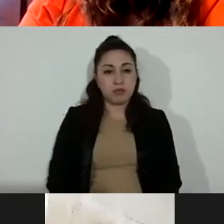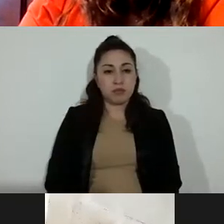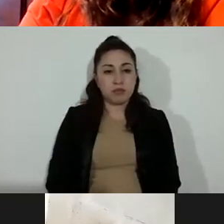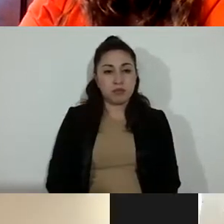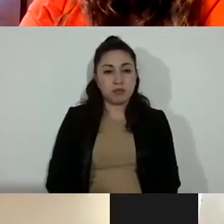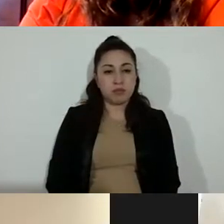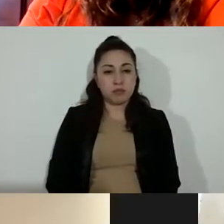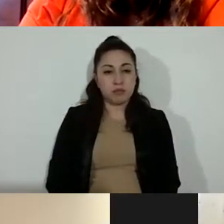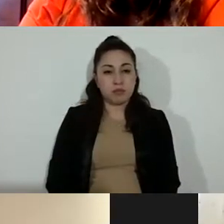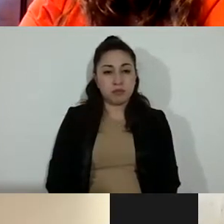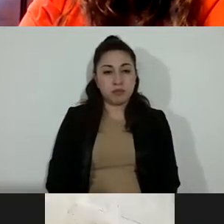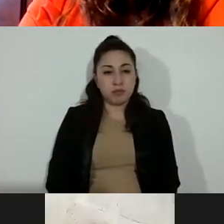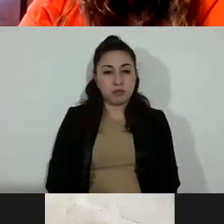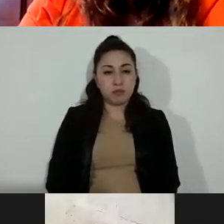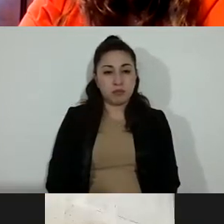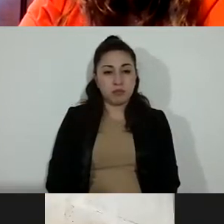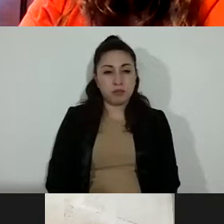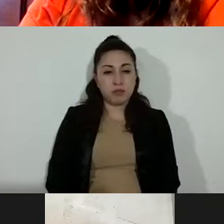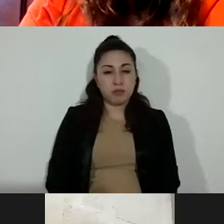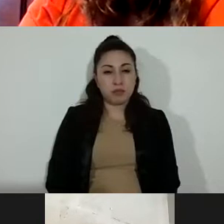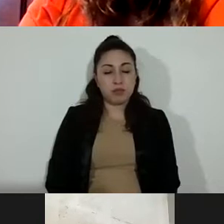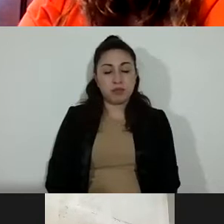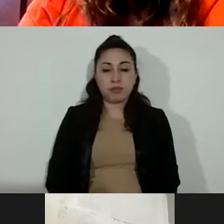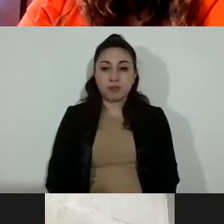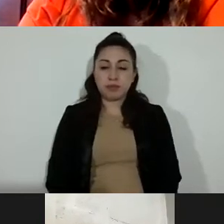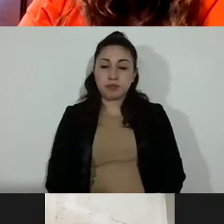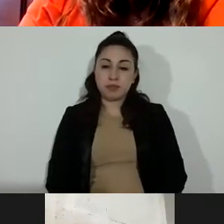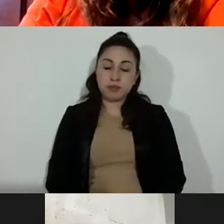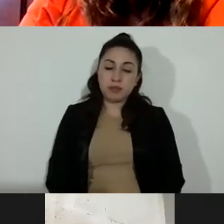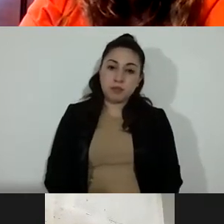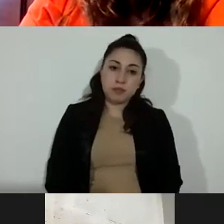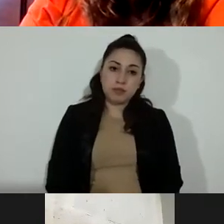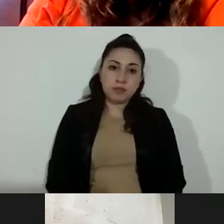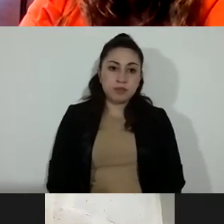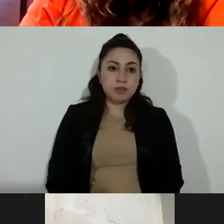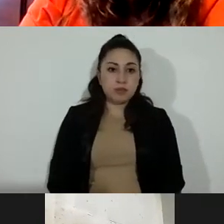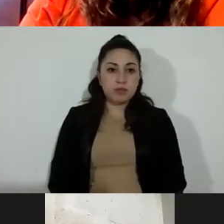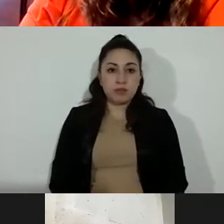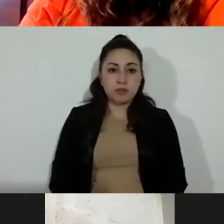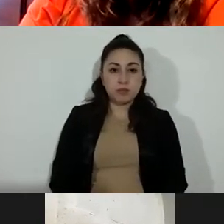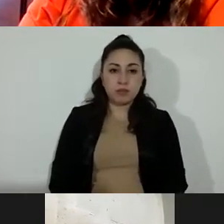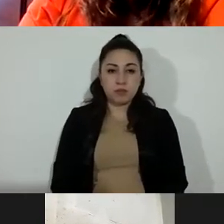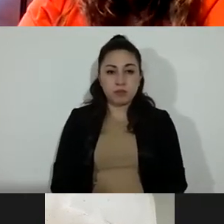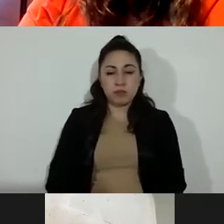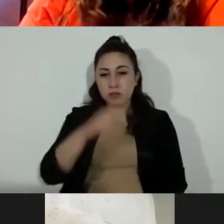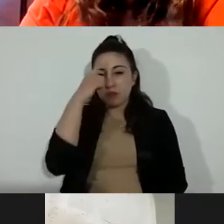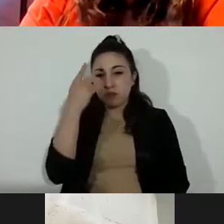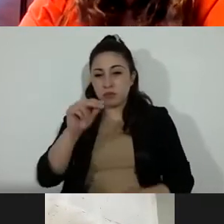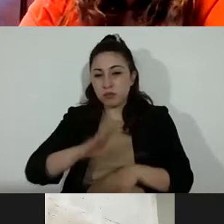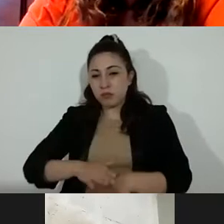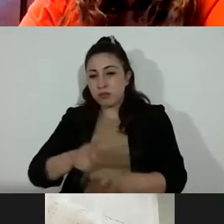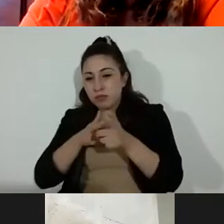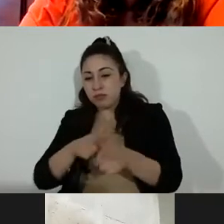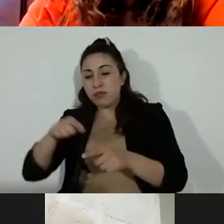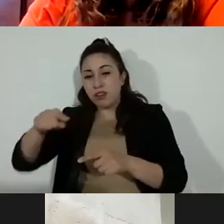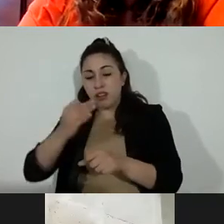Sí, diputado, pues yo en lo que respecta a la modalidad, para no entrarle al debate